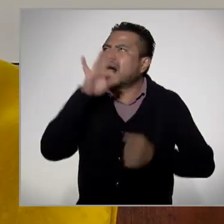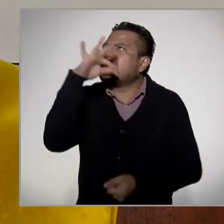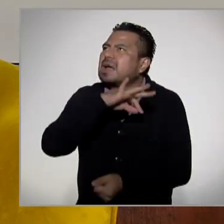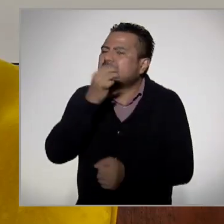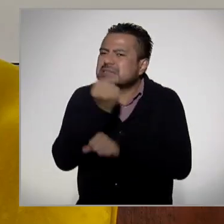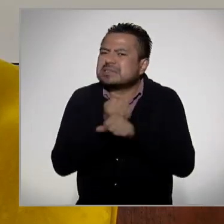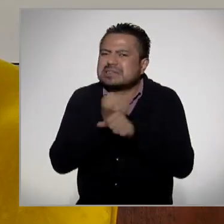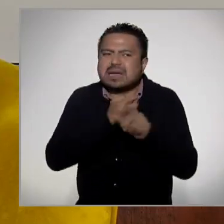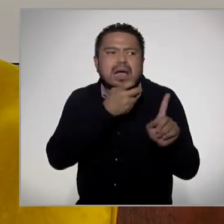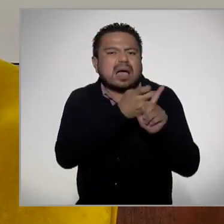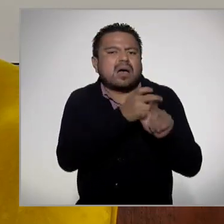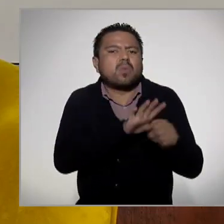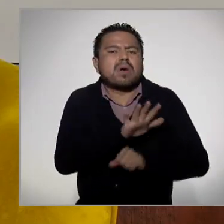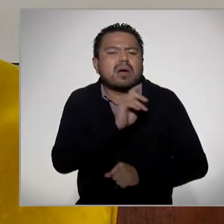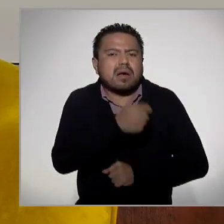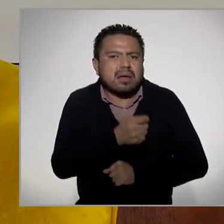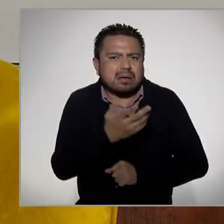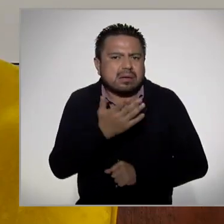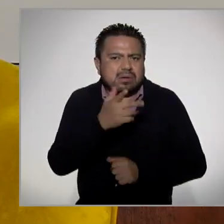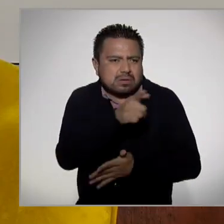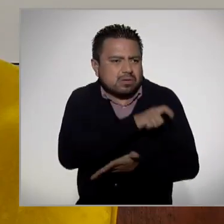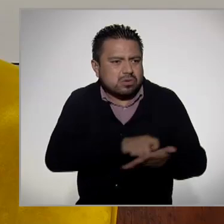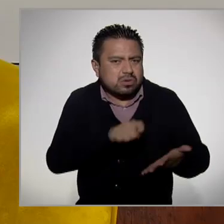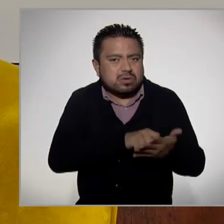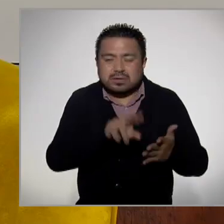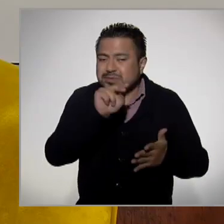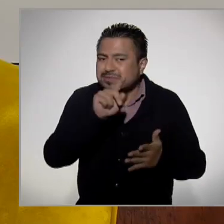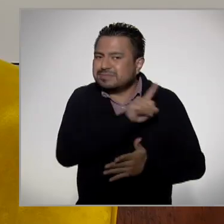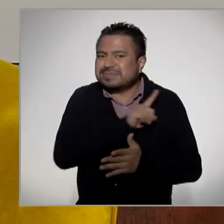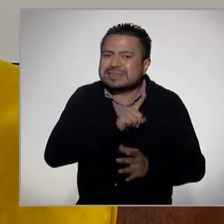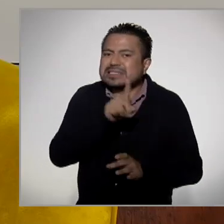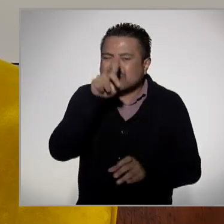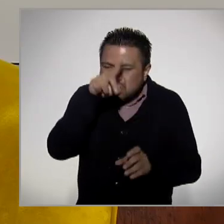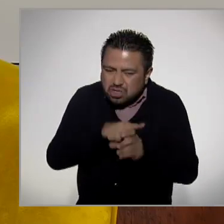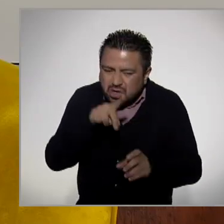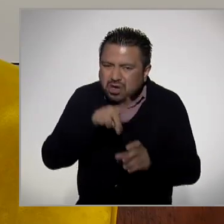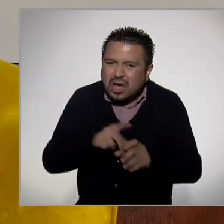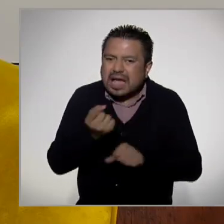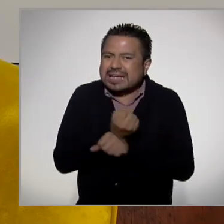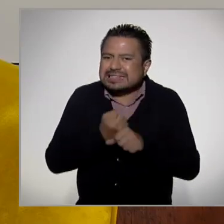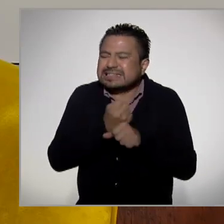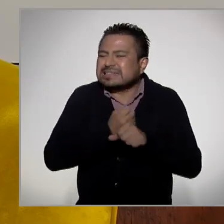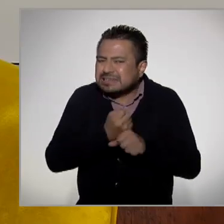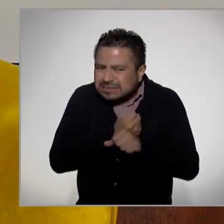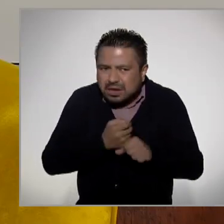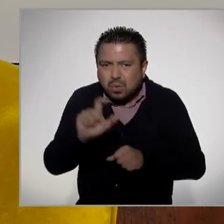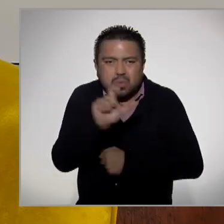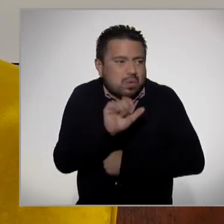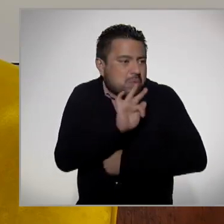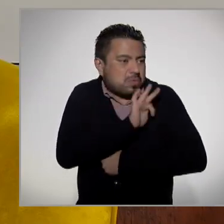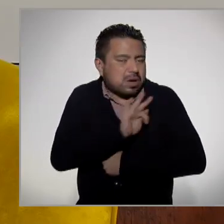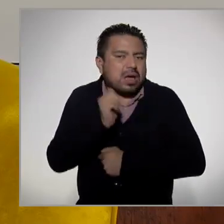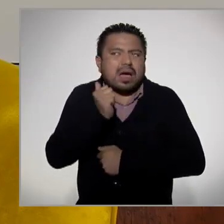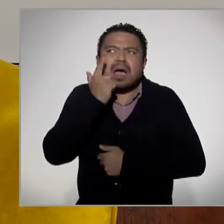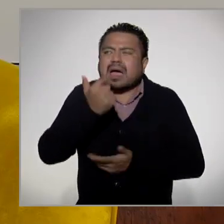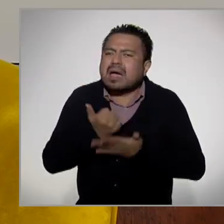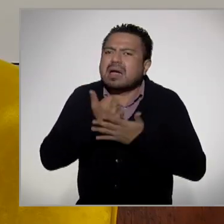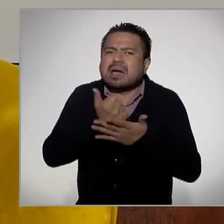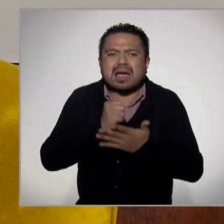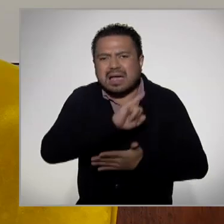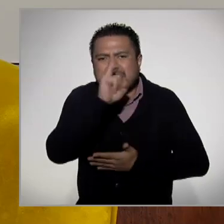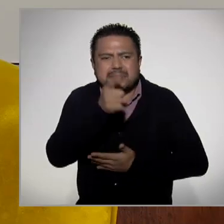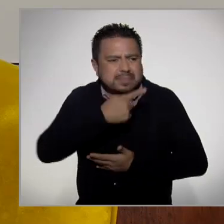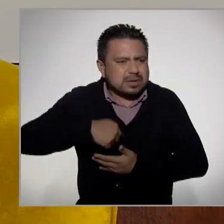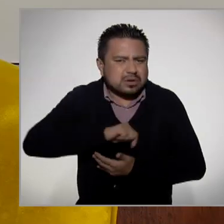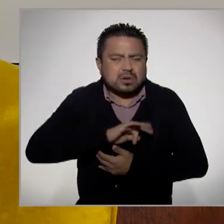las transfusiones no se compran necesitamos donar sangre hagamos conciencia de donar sangre cuando se pueda para ayudar a alguien que ojalá y nunca seamos